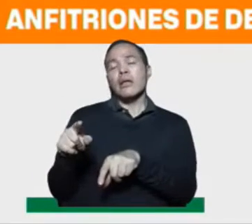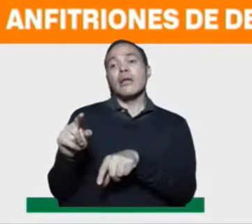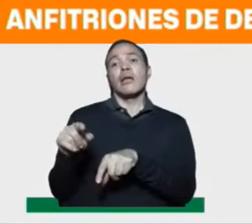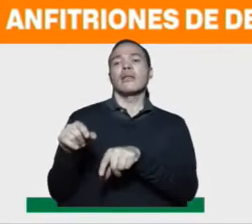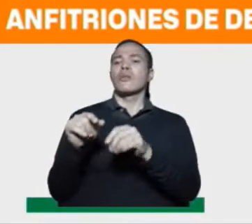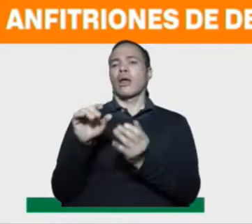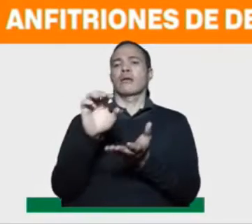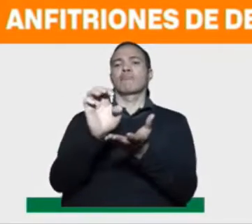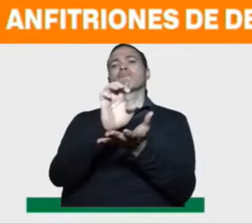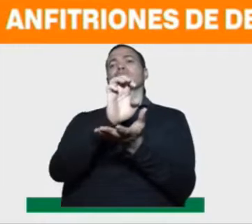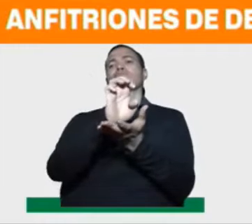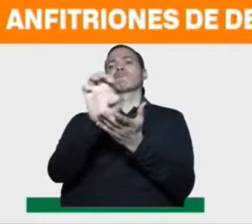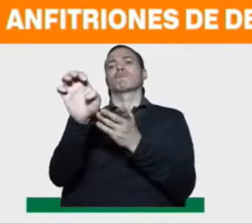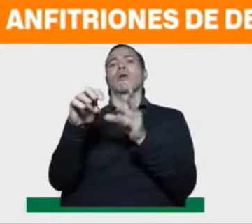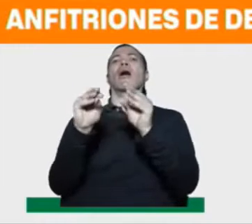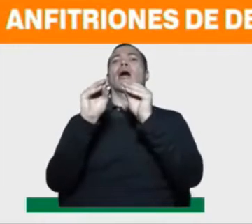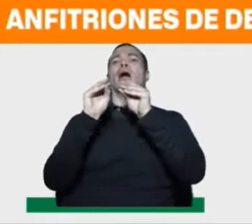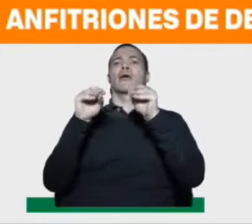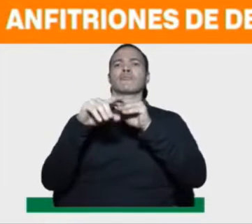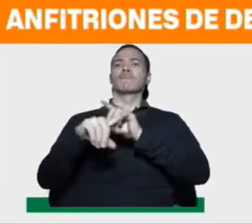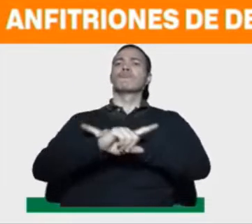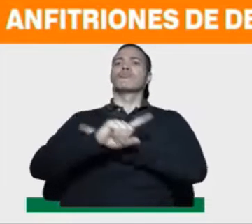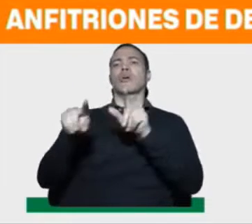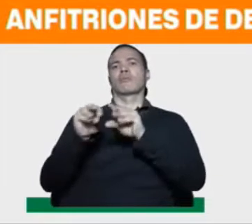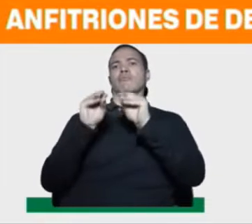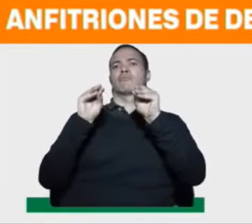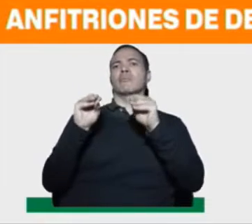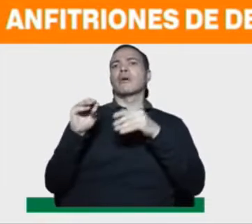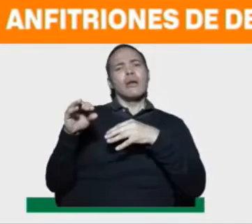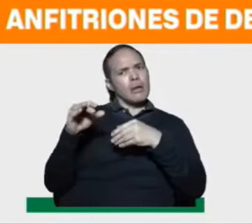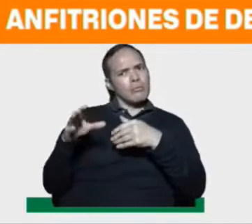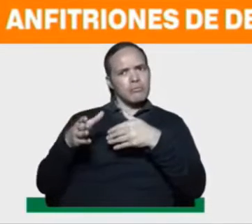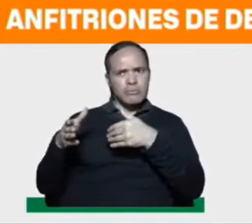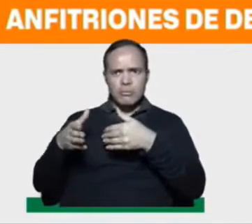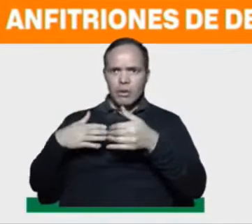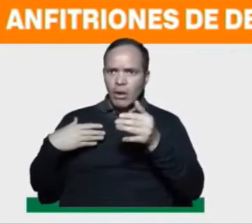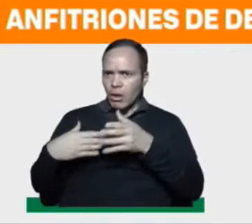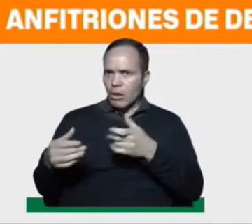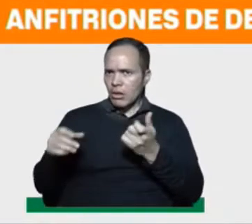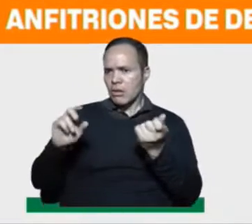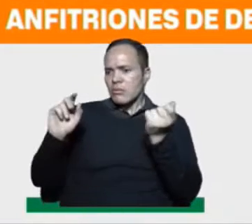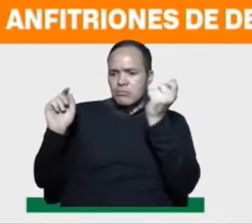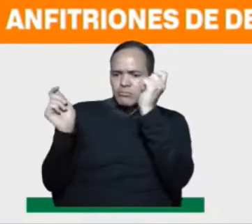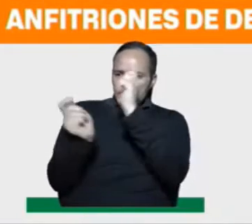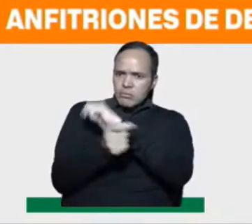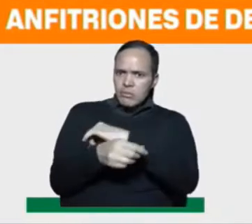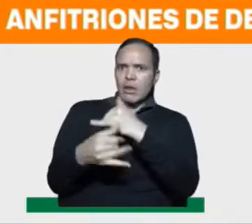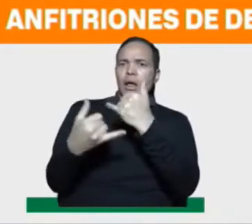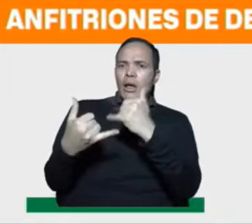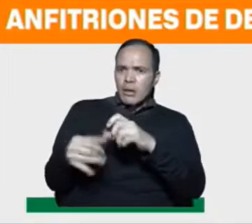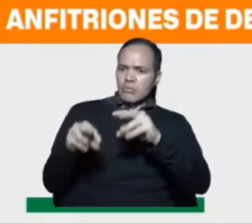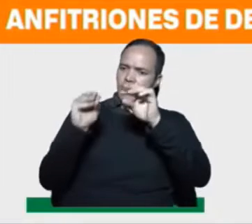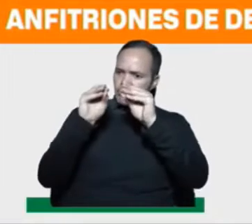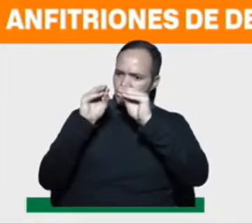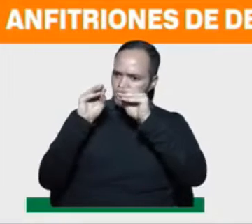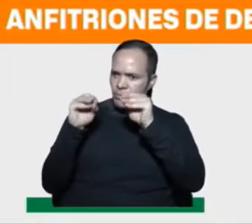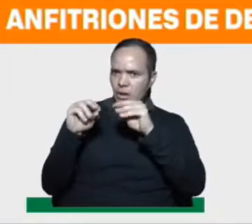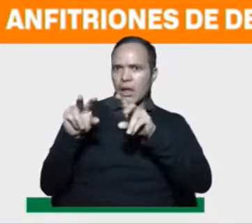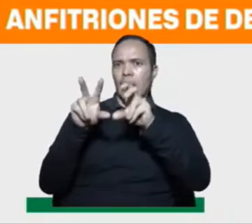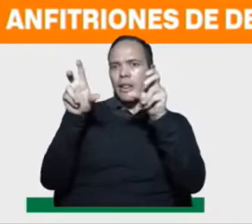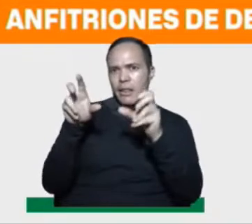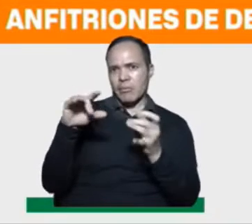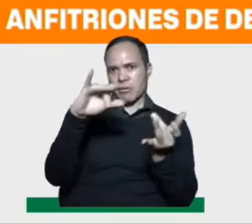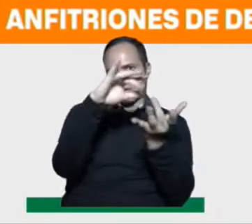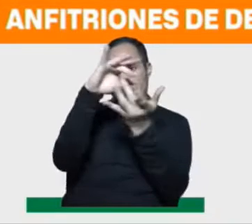de guianza, ni de apoyo en la formación turística. Entonces, hemos creado un programa que se